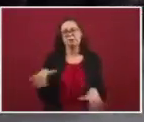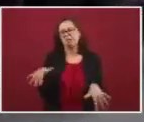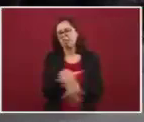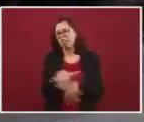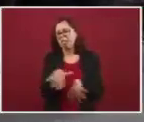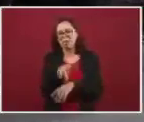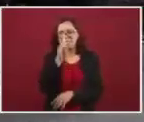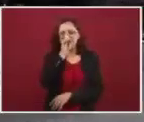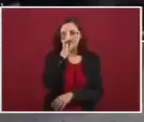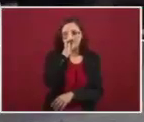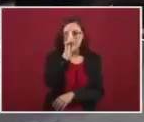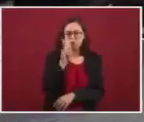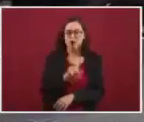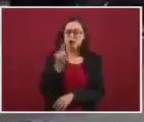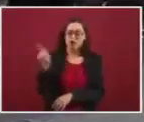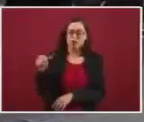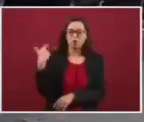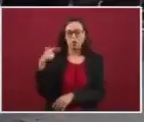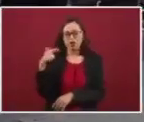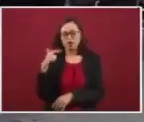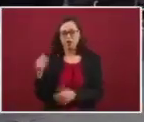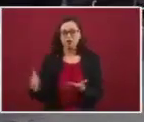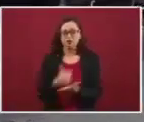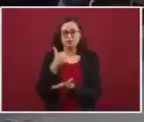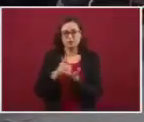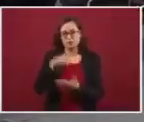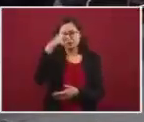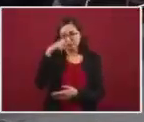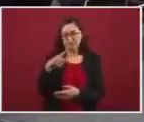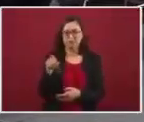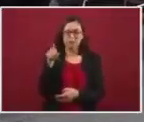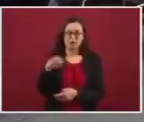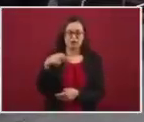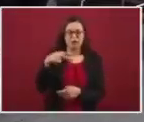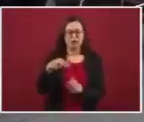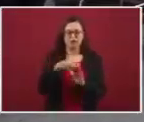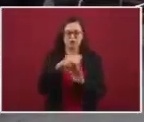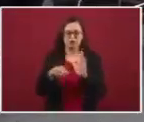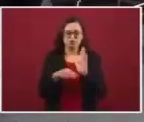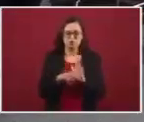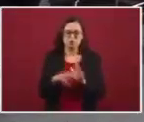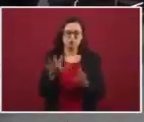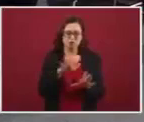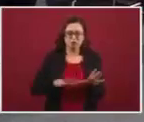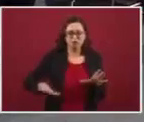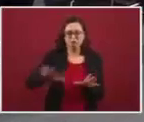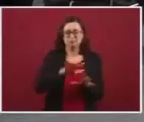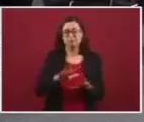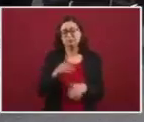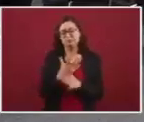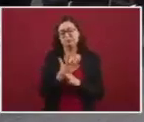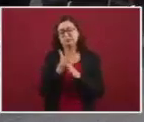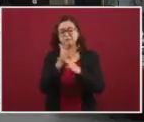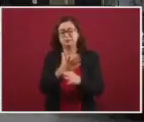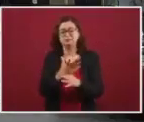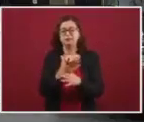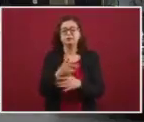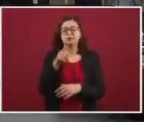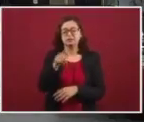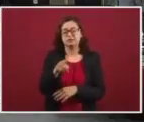otras ciudades, como en Guadalajara o en Ciudad de México, debido a la norma oficial que prevalece en esa zona, y acusan que la Comisión Reguladora de